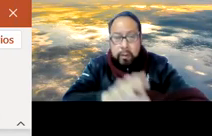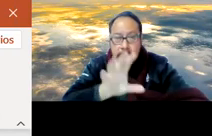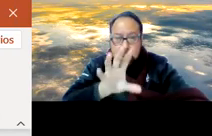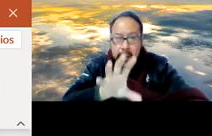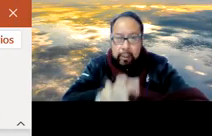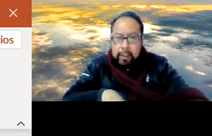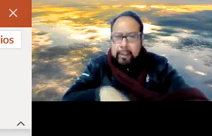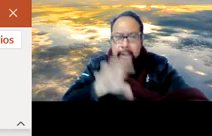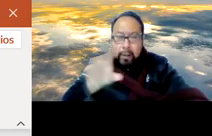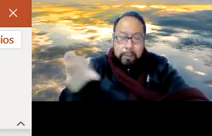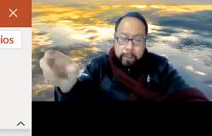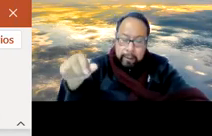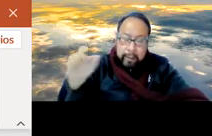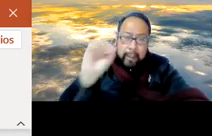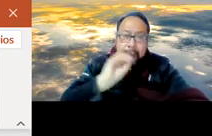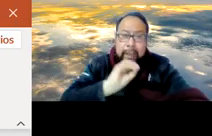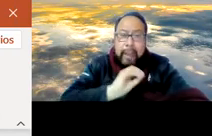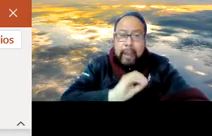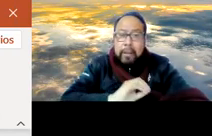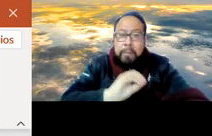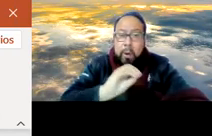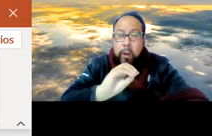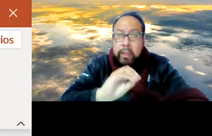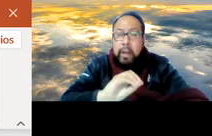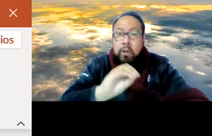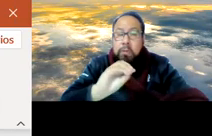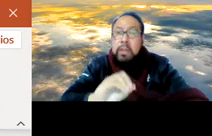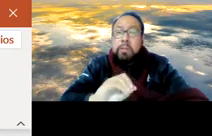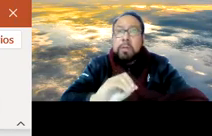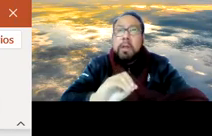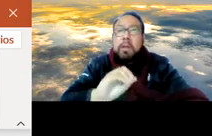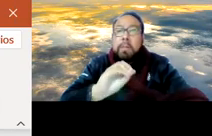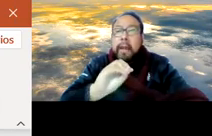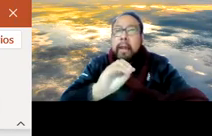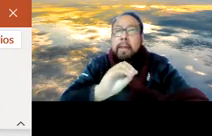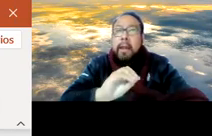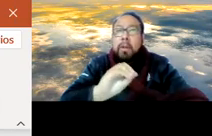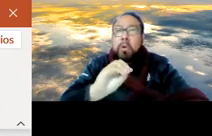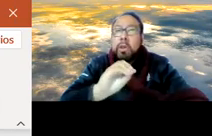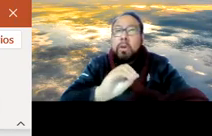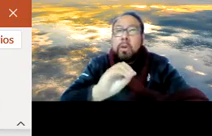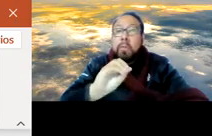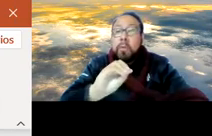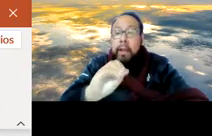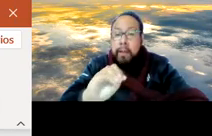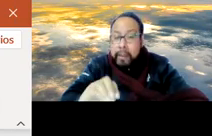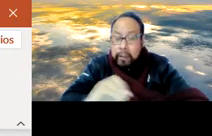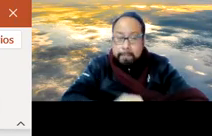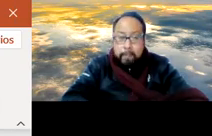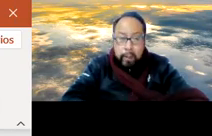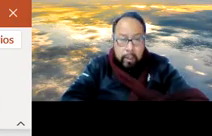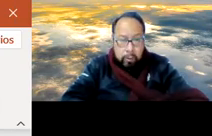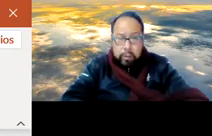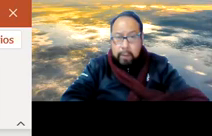Si se van a dar cuenta, los destinatarios siempre van a ser casi por lo general los mismos. Van a cambiar alguno que otro muy